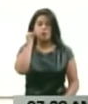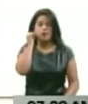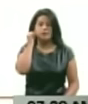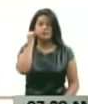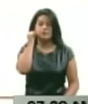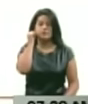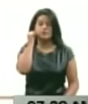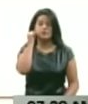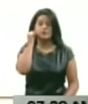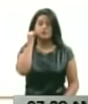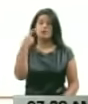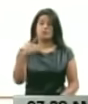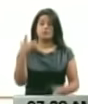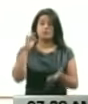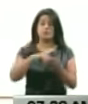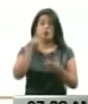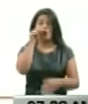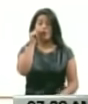destacó el